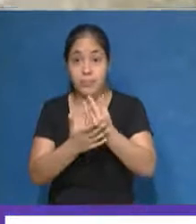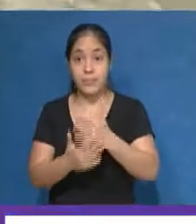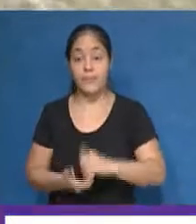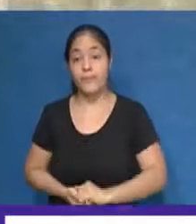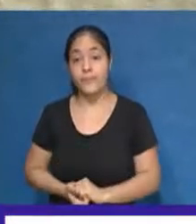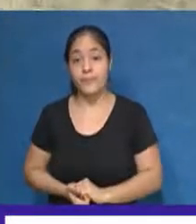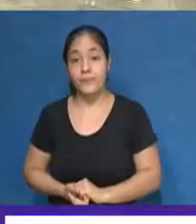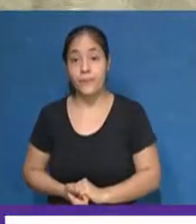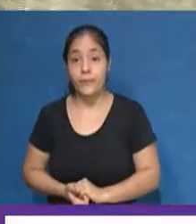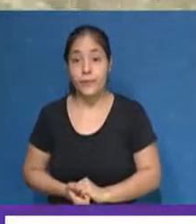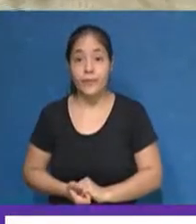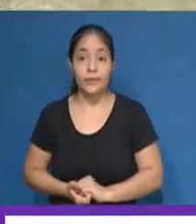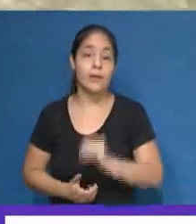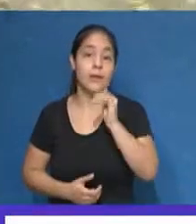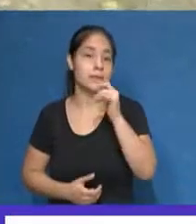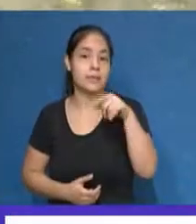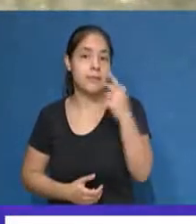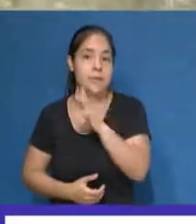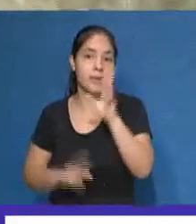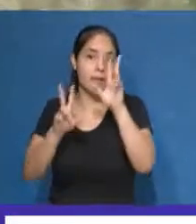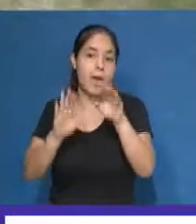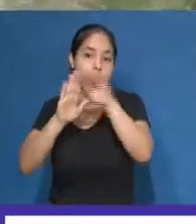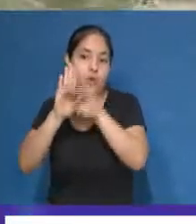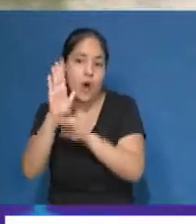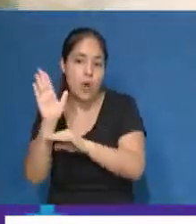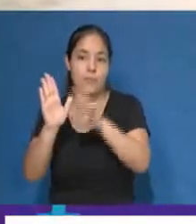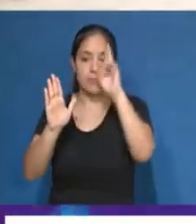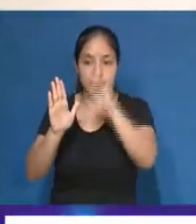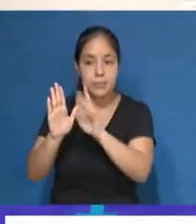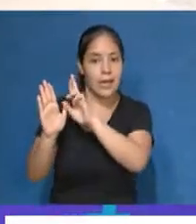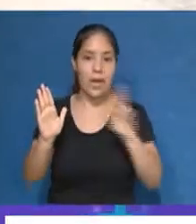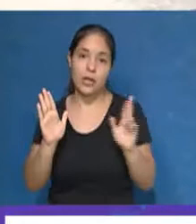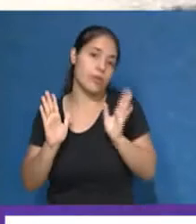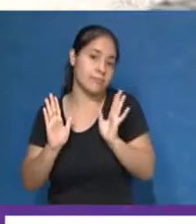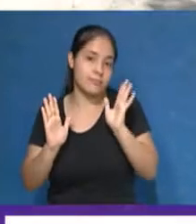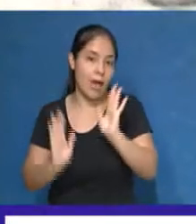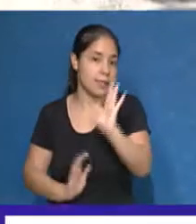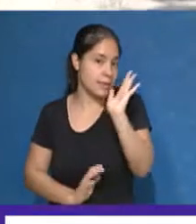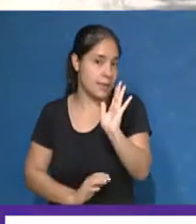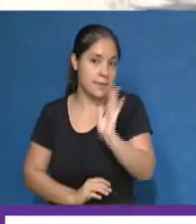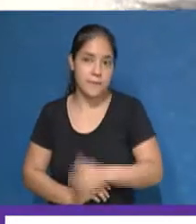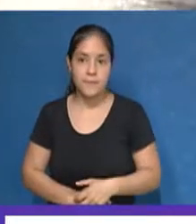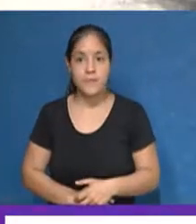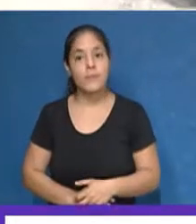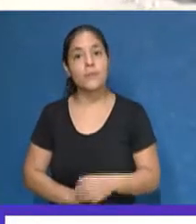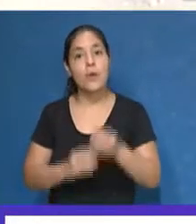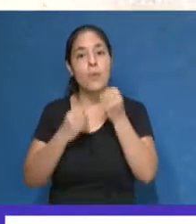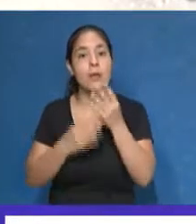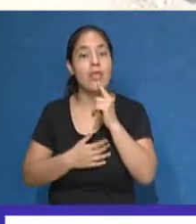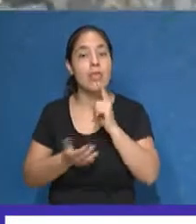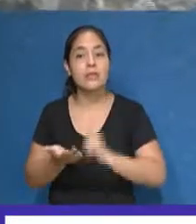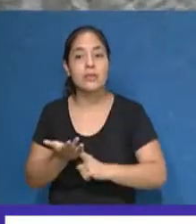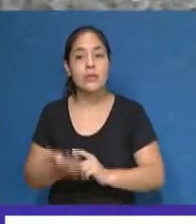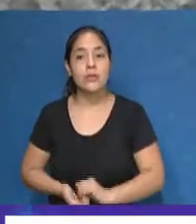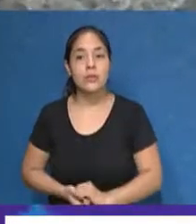propias de lo que es la religiosidad. ¿La víctima le comentó que por qué se decidió después de un tiempo a denunciar? ¿Por qué